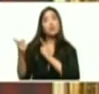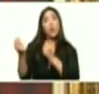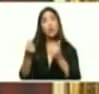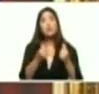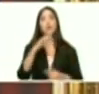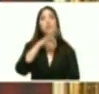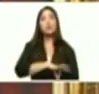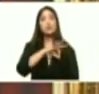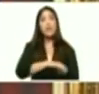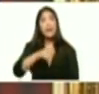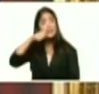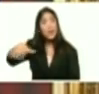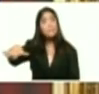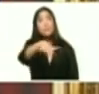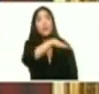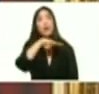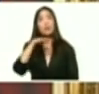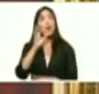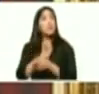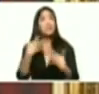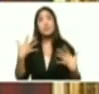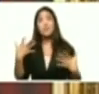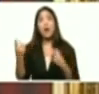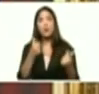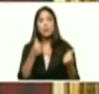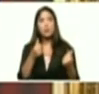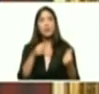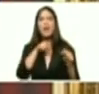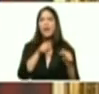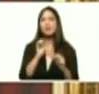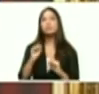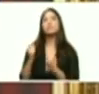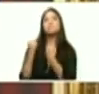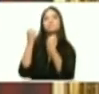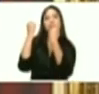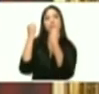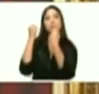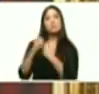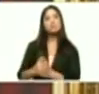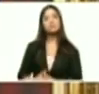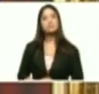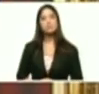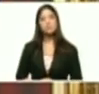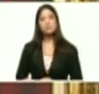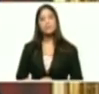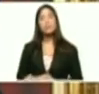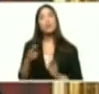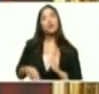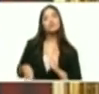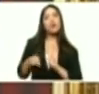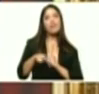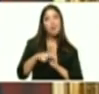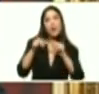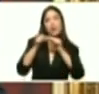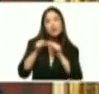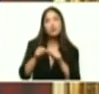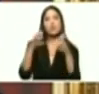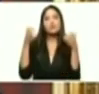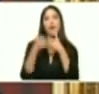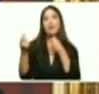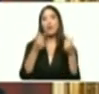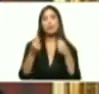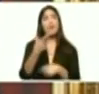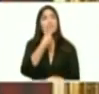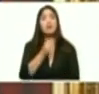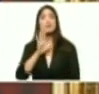y sociales, del pueblo, decretando, una emergencia, económica, se puso, de espaldas, al país, de manera vulgar, y ratificó, su agenda, de guerra económica, así de